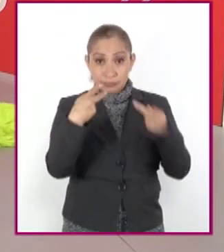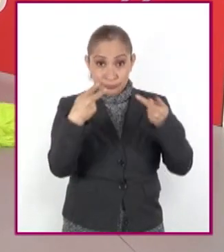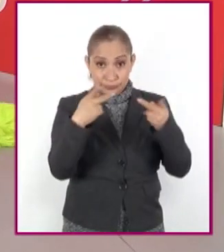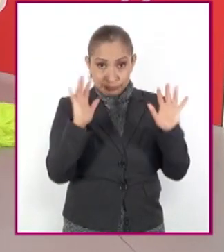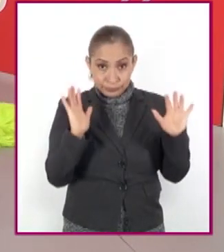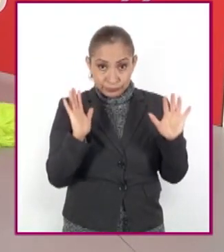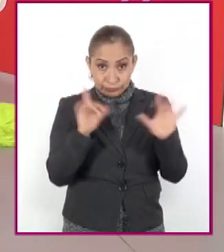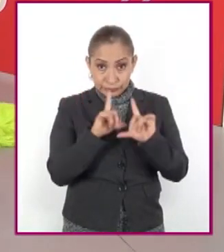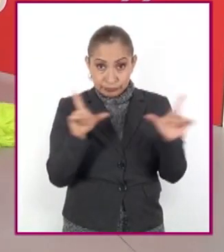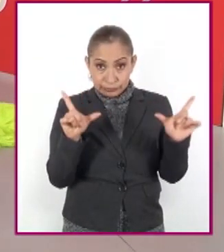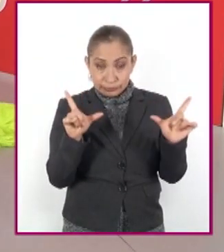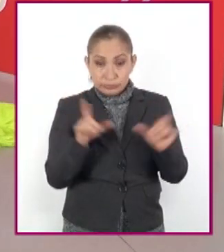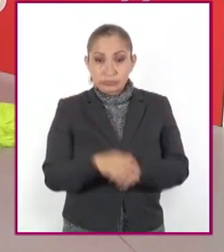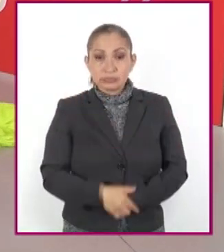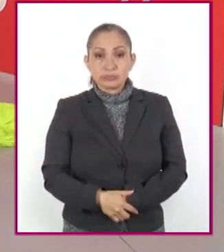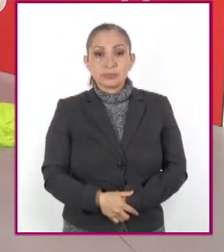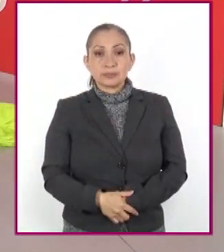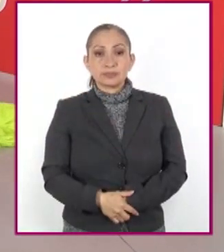¿Preparadas?